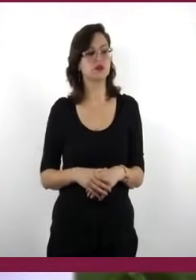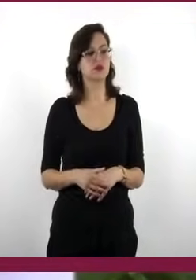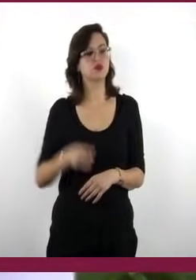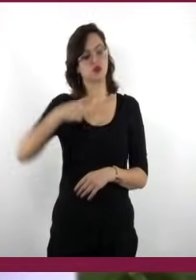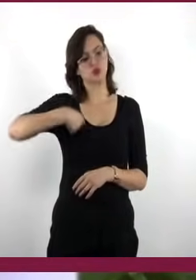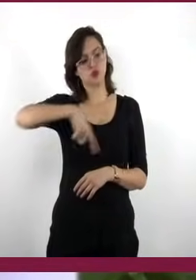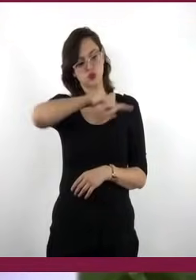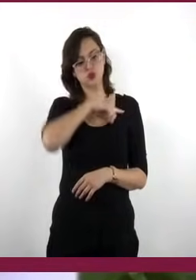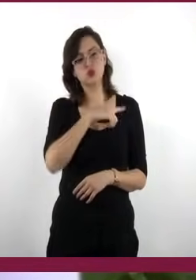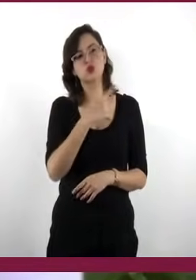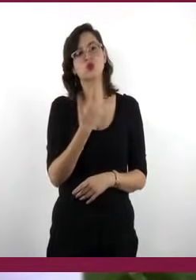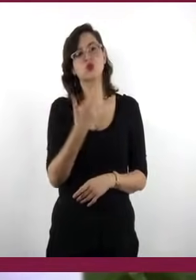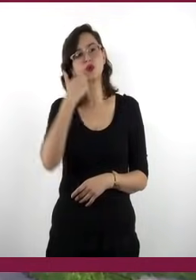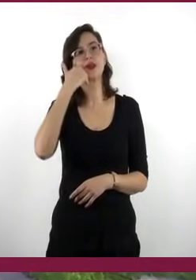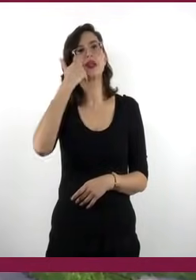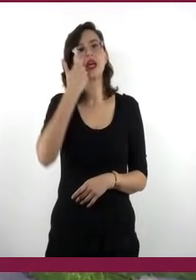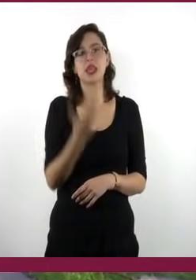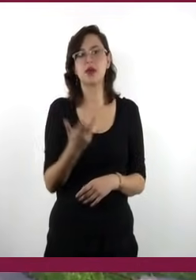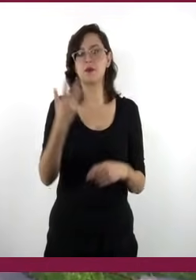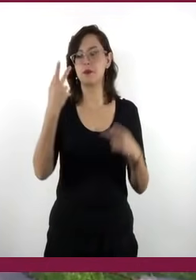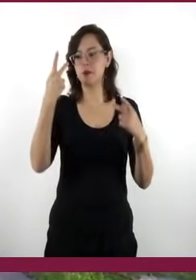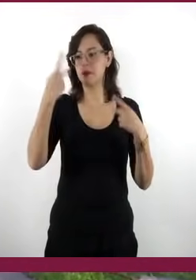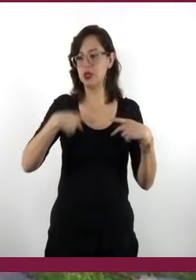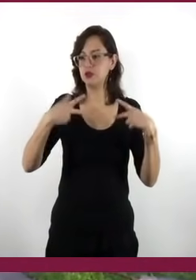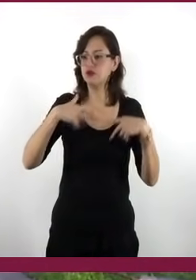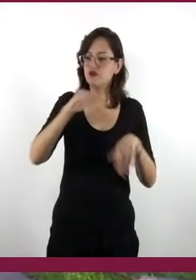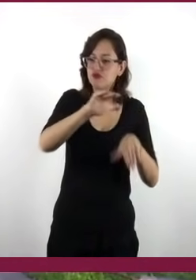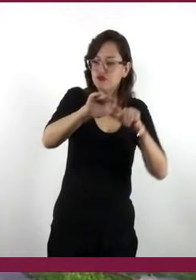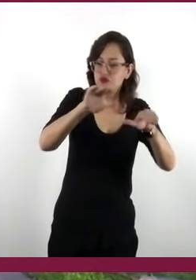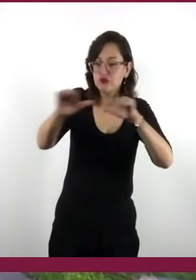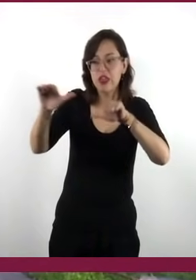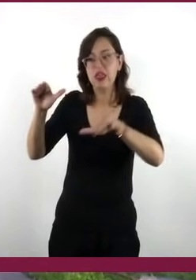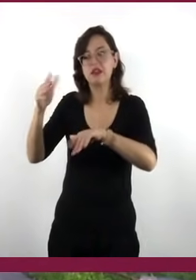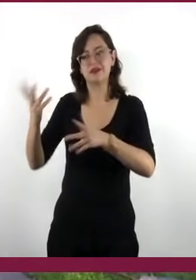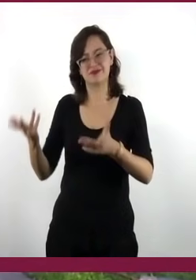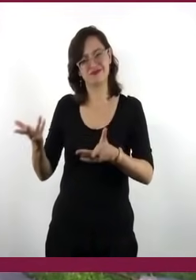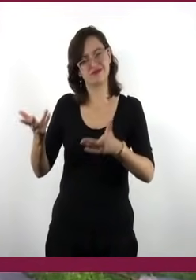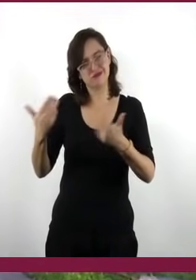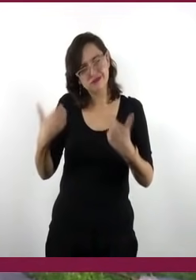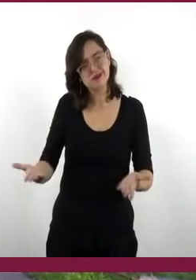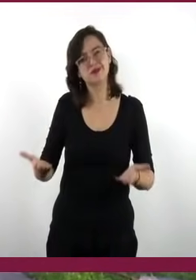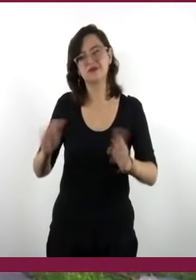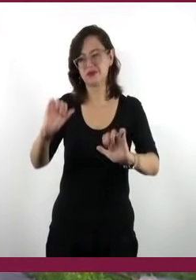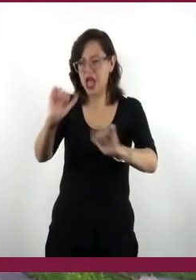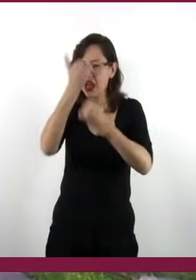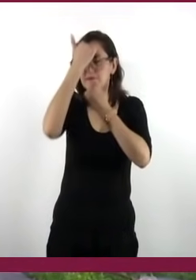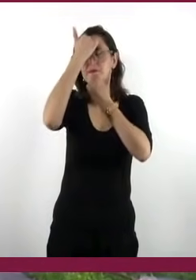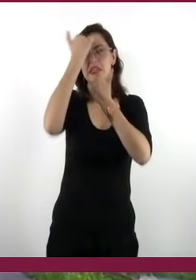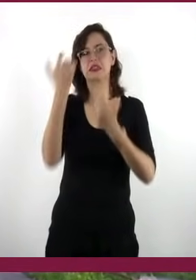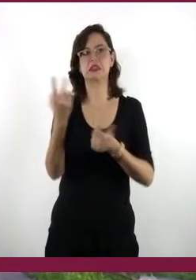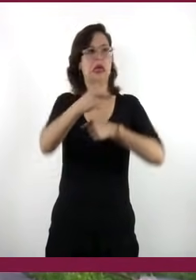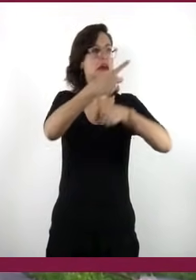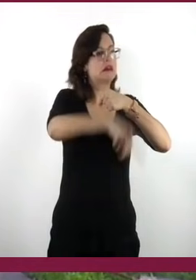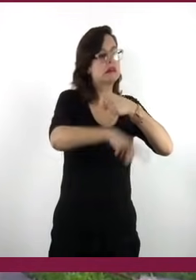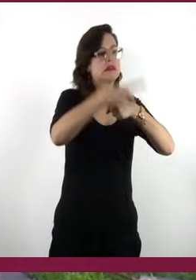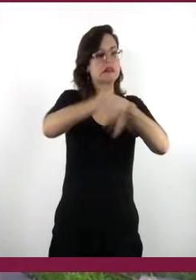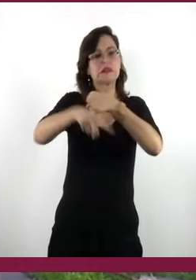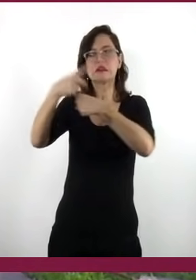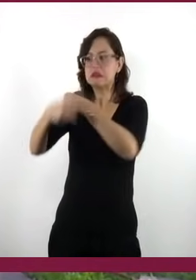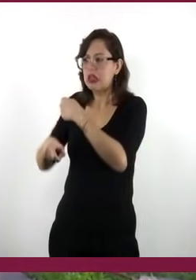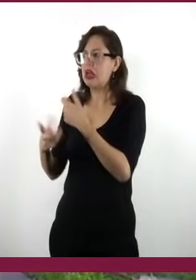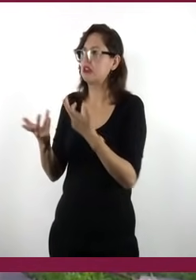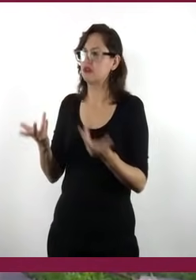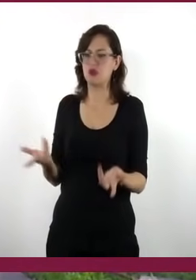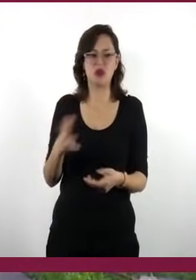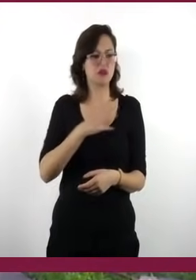sensibilizar a la gente para que se arrepienta de lo que ha hecho, para que se dé cuenta del daño que ha hecho y que